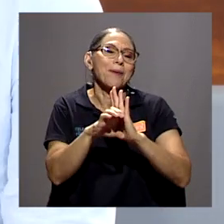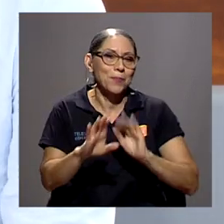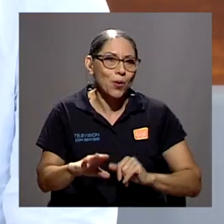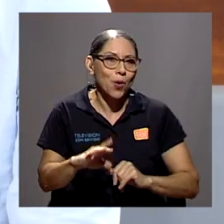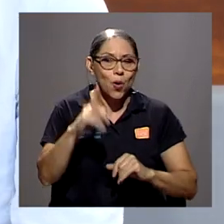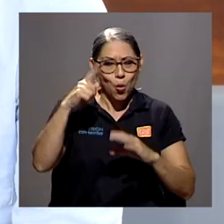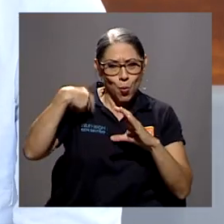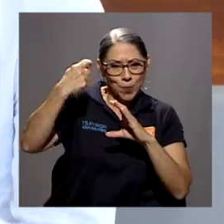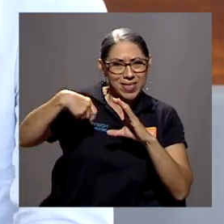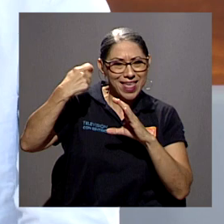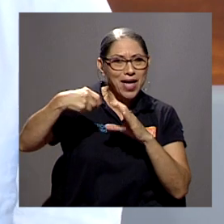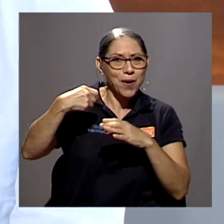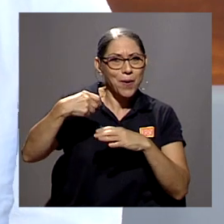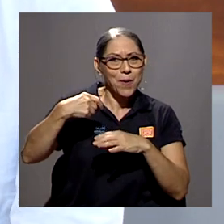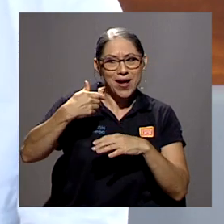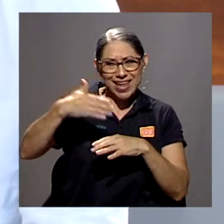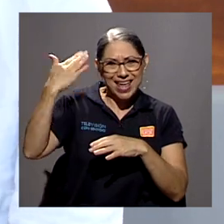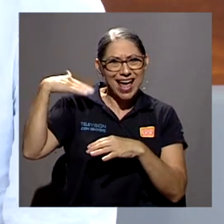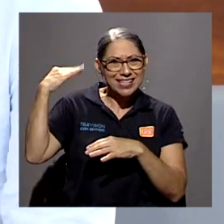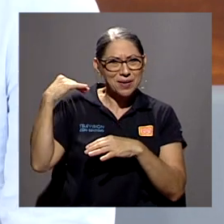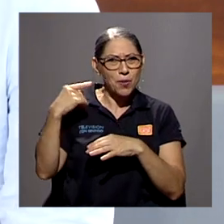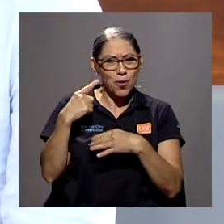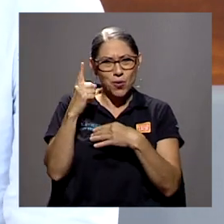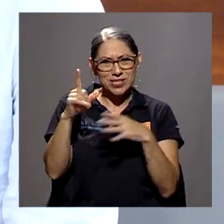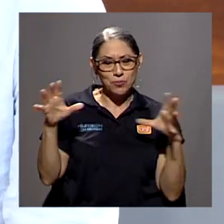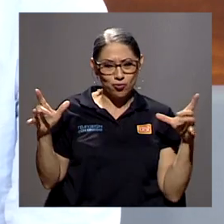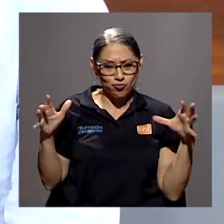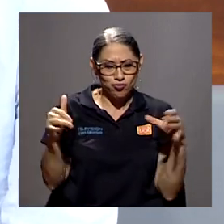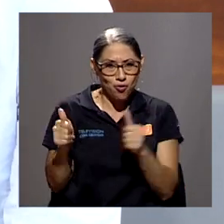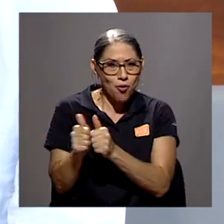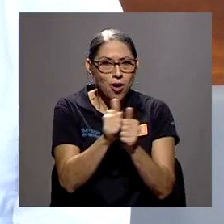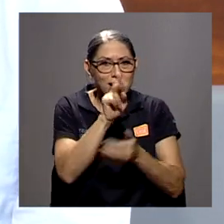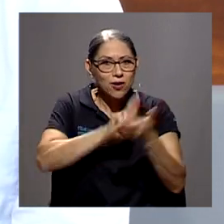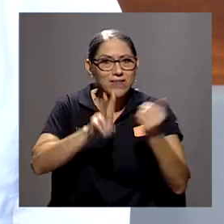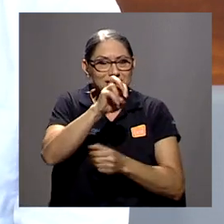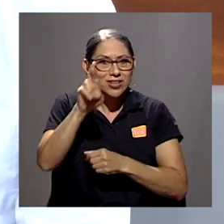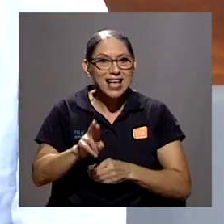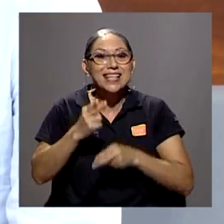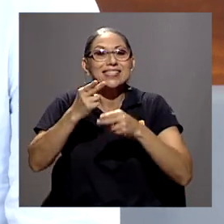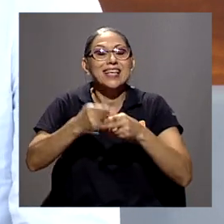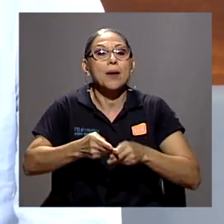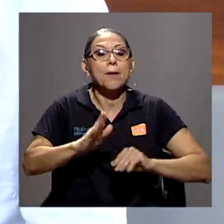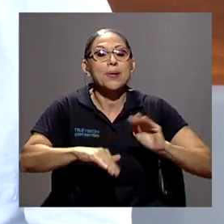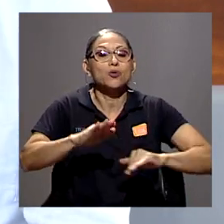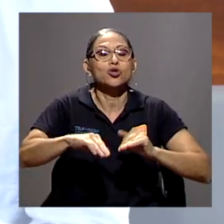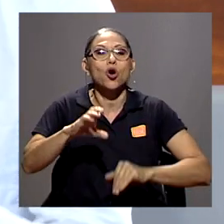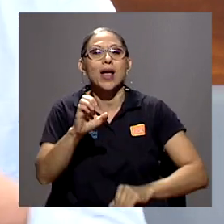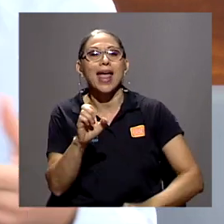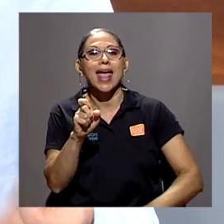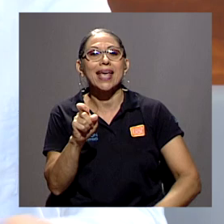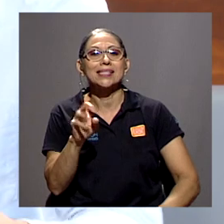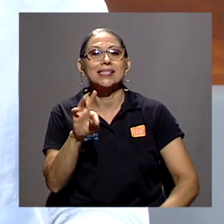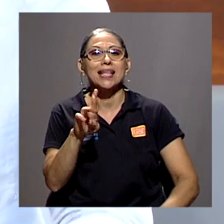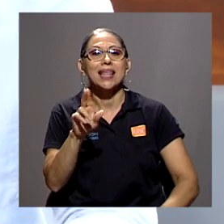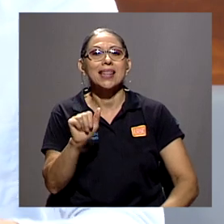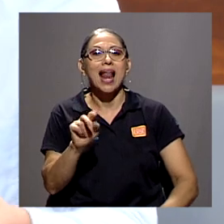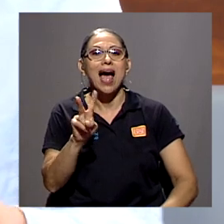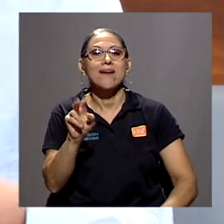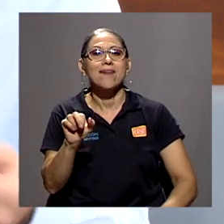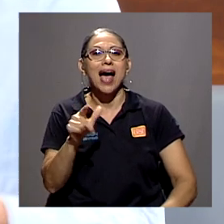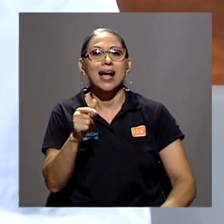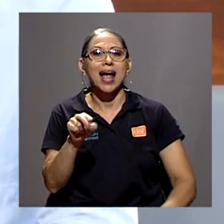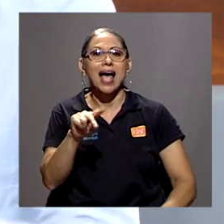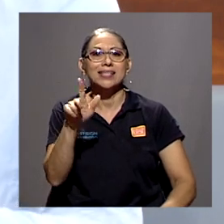vídeo que hace poco he dicho y sale ensamble de percusión de la universidad costa rica que se llama percusión extravaganza que es con hechos con cosas en la casa